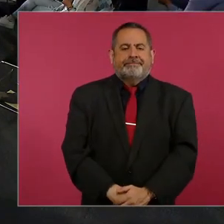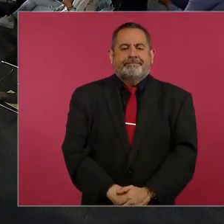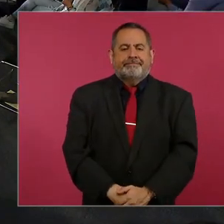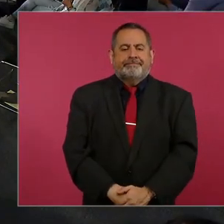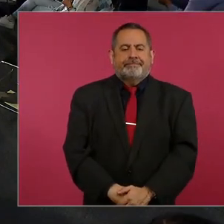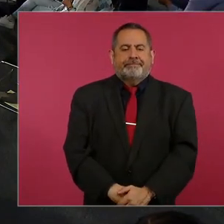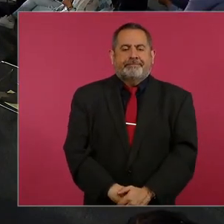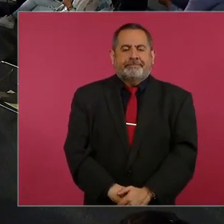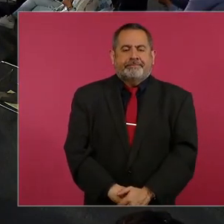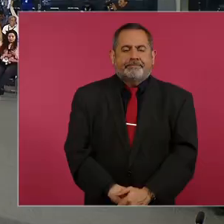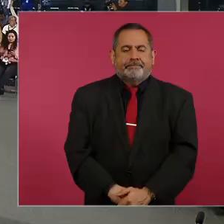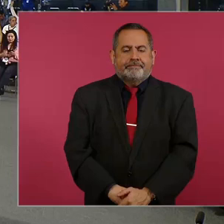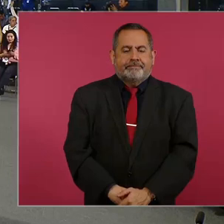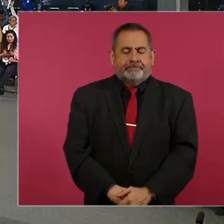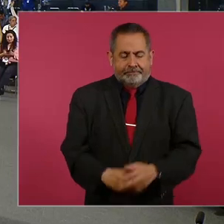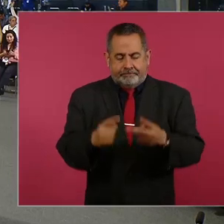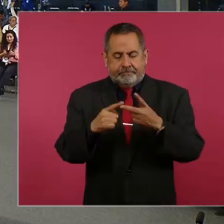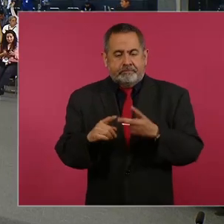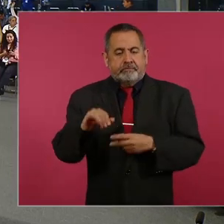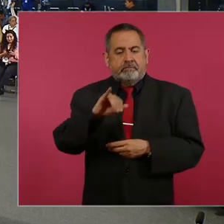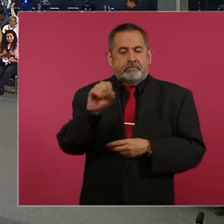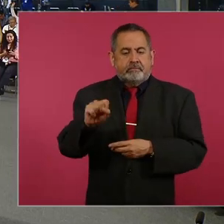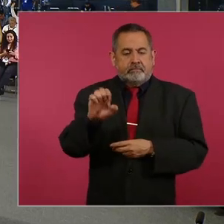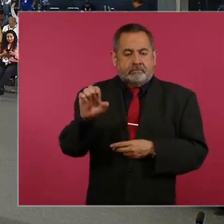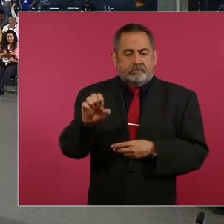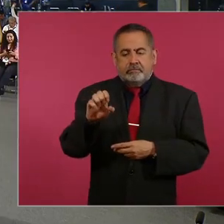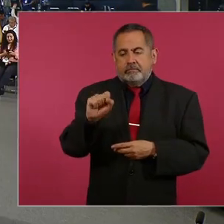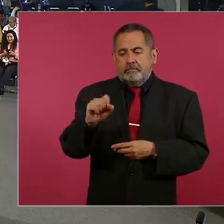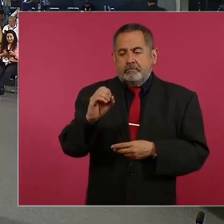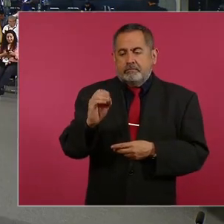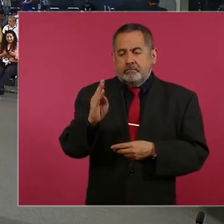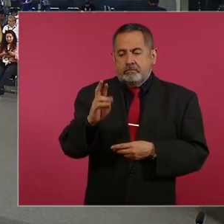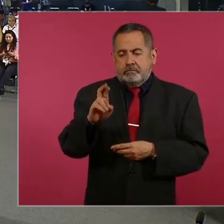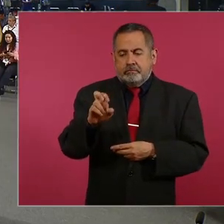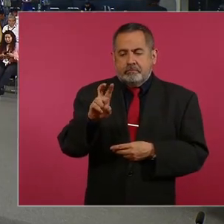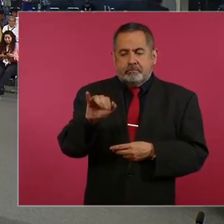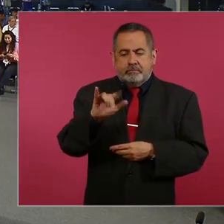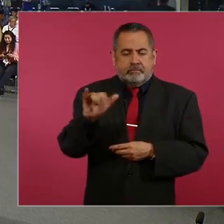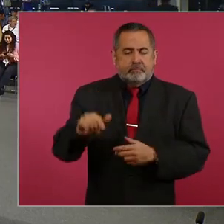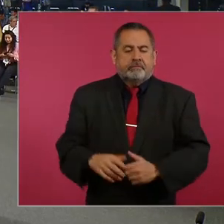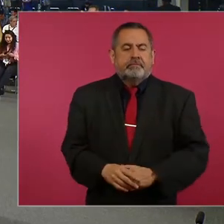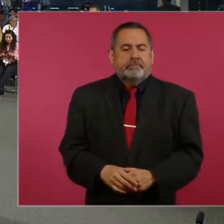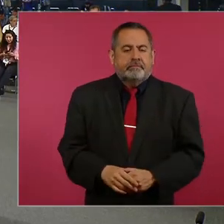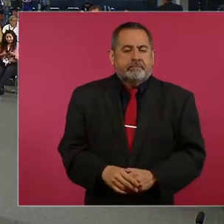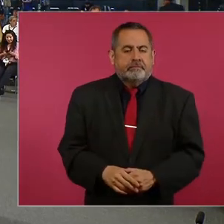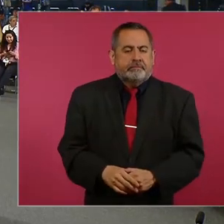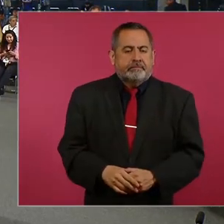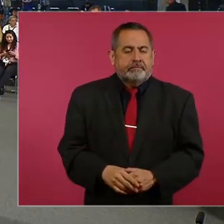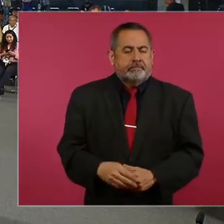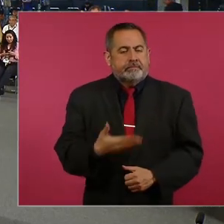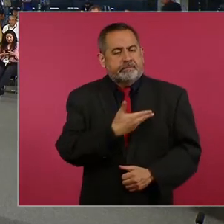Nos queda José Sobrevilla. Gracias, presidente.